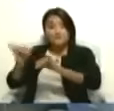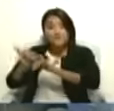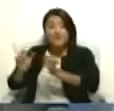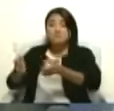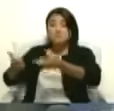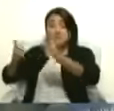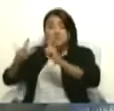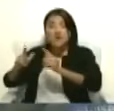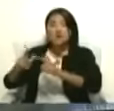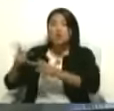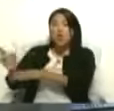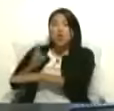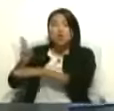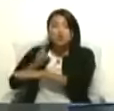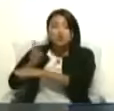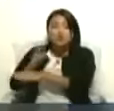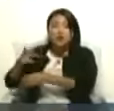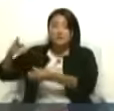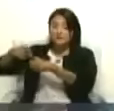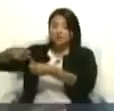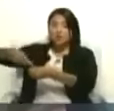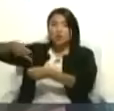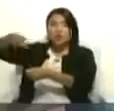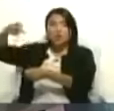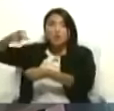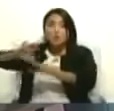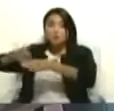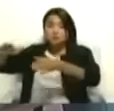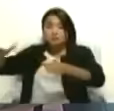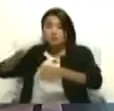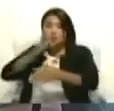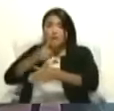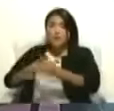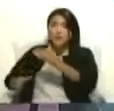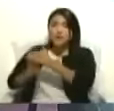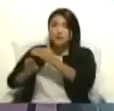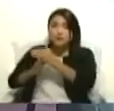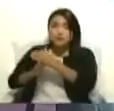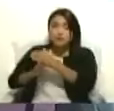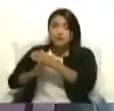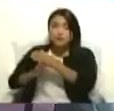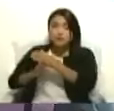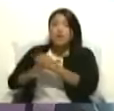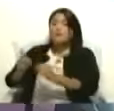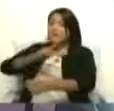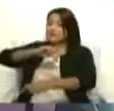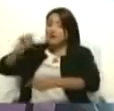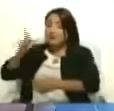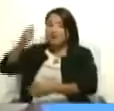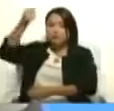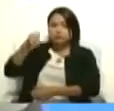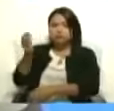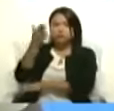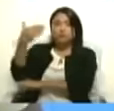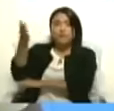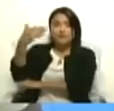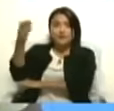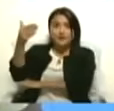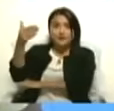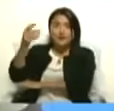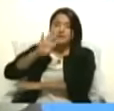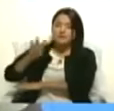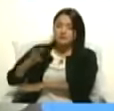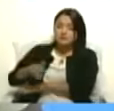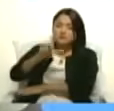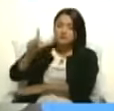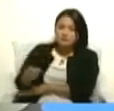delimitadas que se estuviera de estar isando banderas extranjeras en territorio venezolano que se la bajamos el mismo